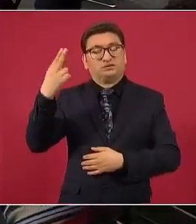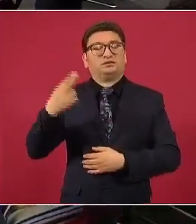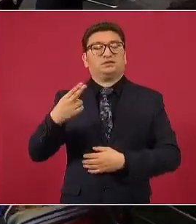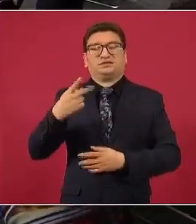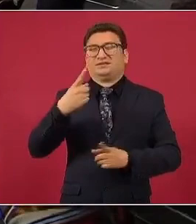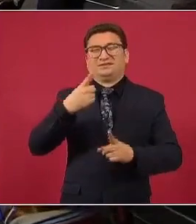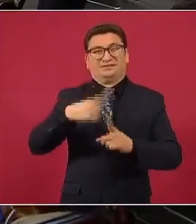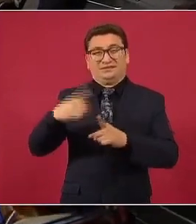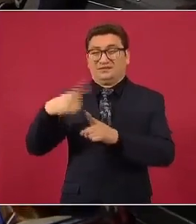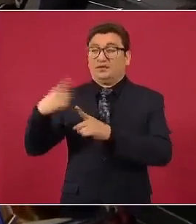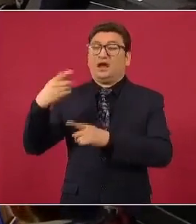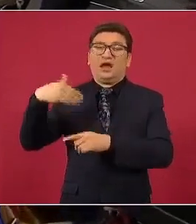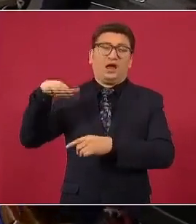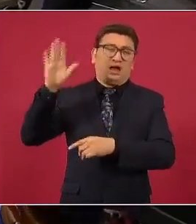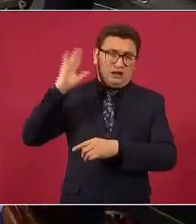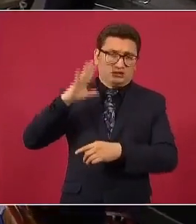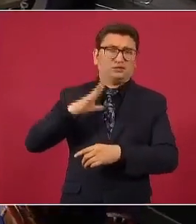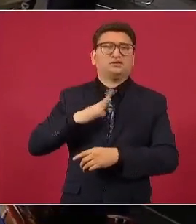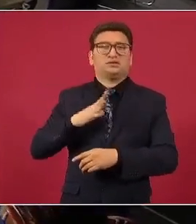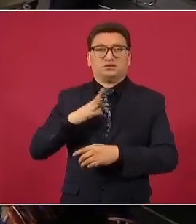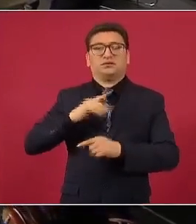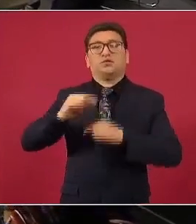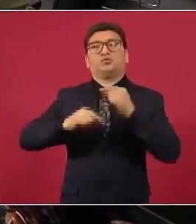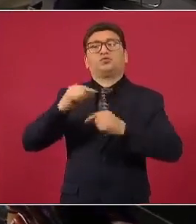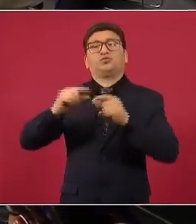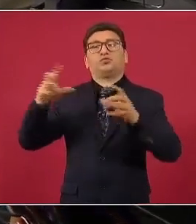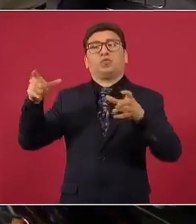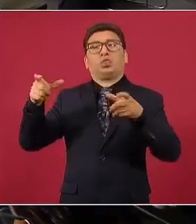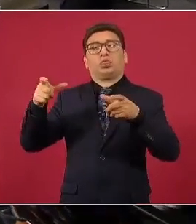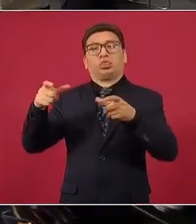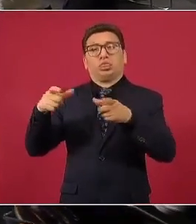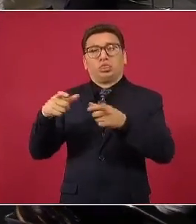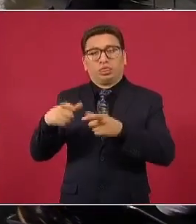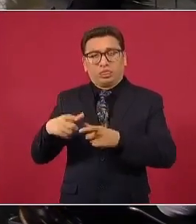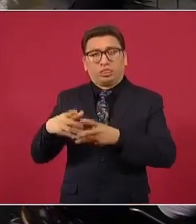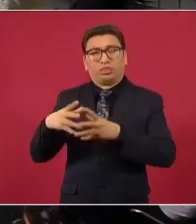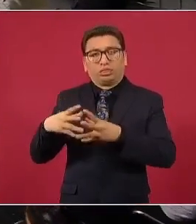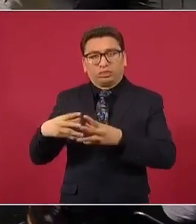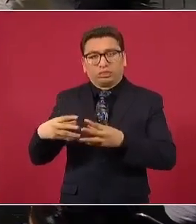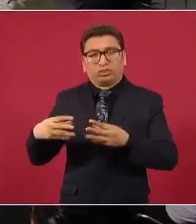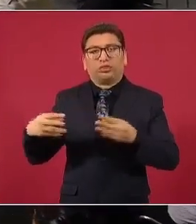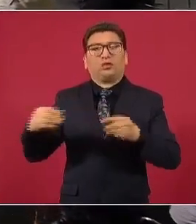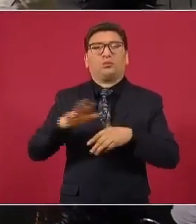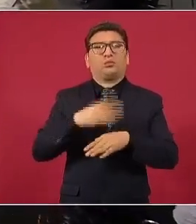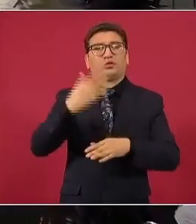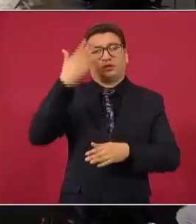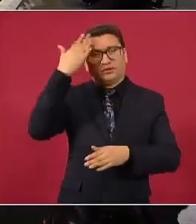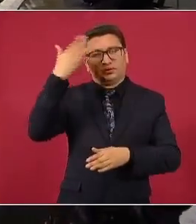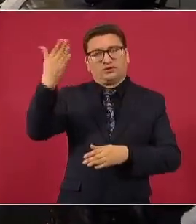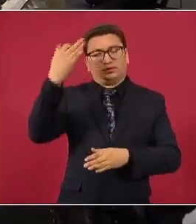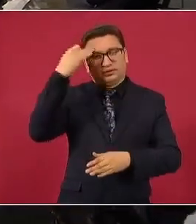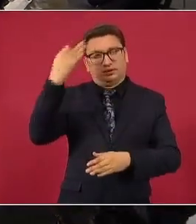pero todo eso se fue apagando, lo fueron aplastando durante el periodo